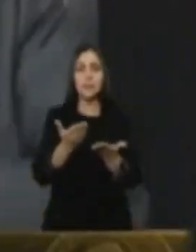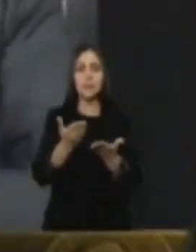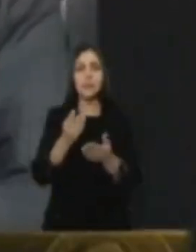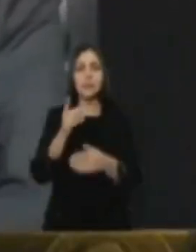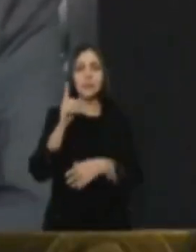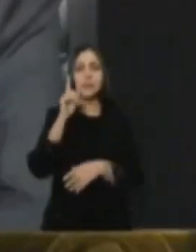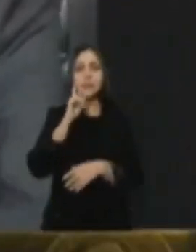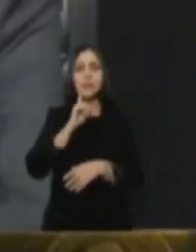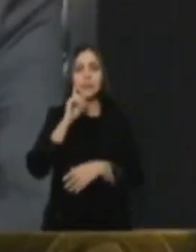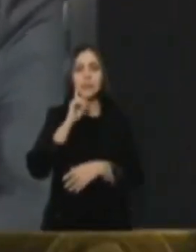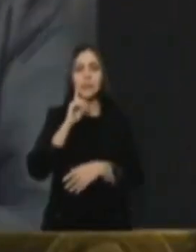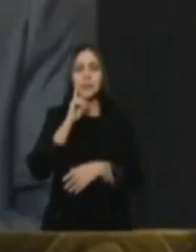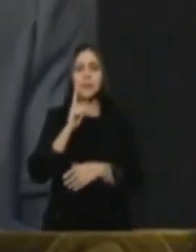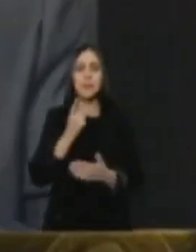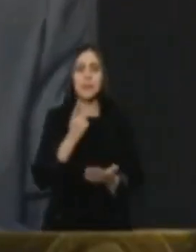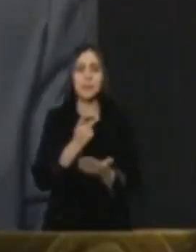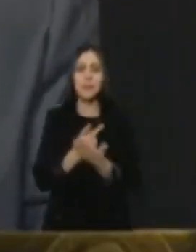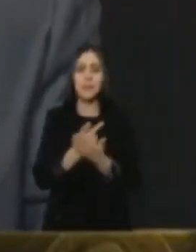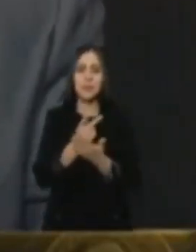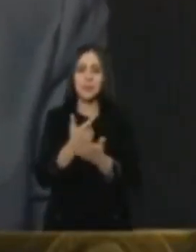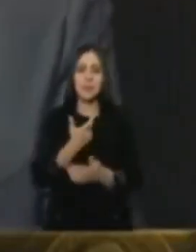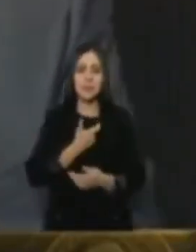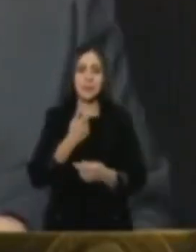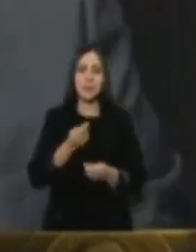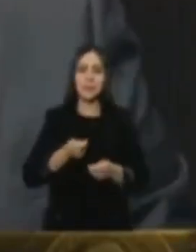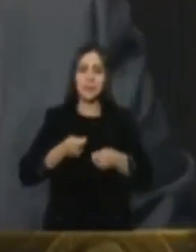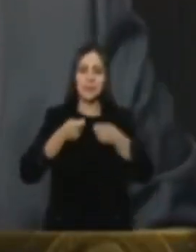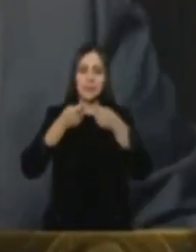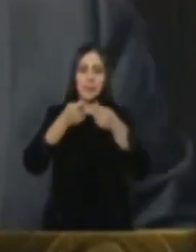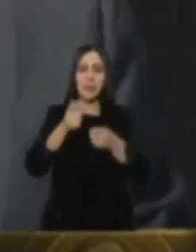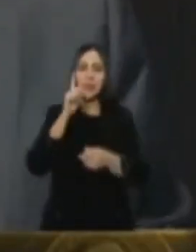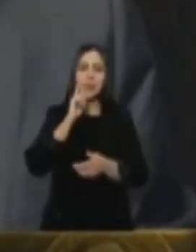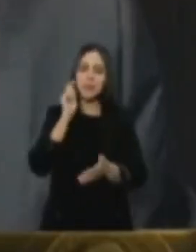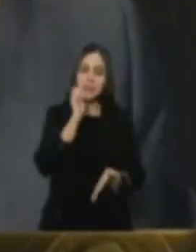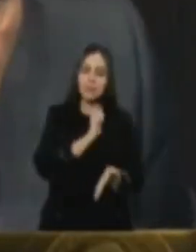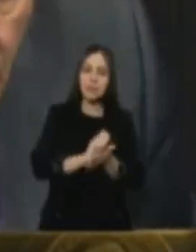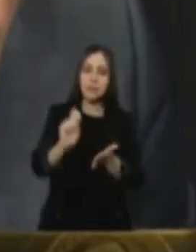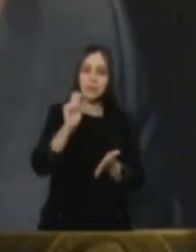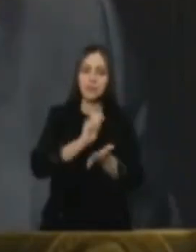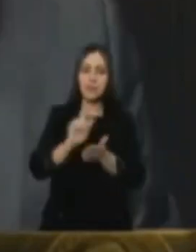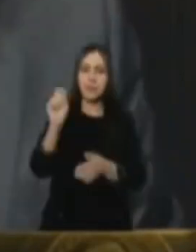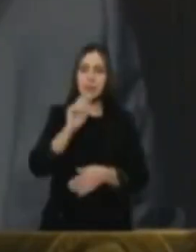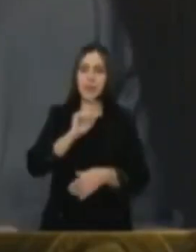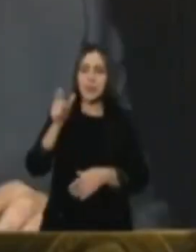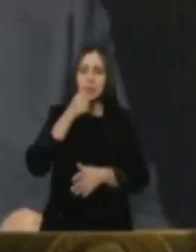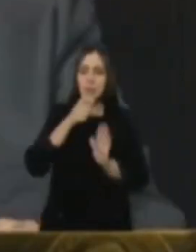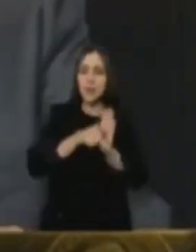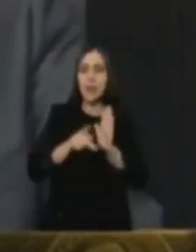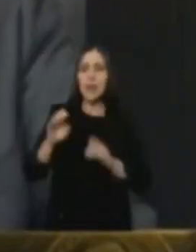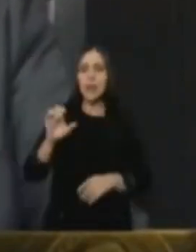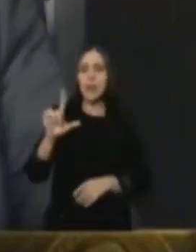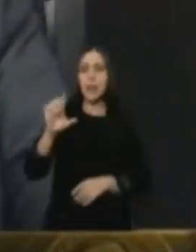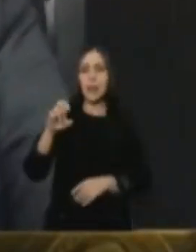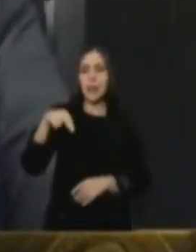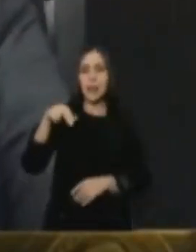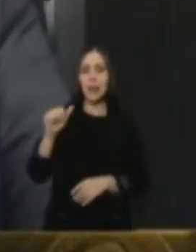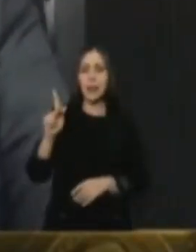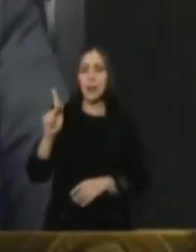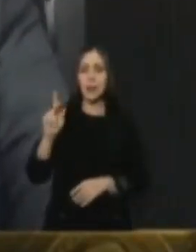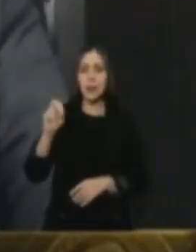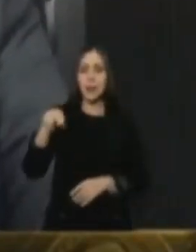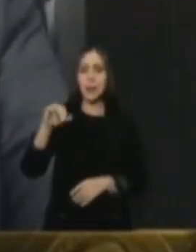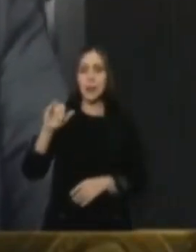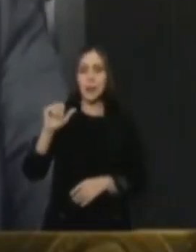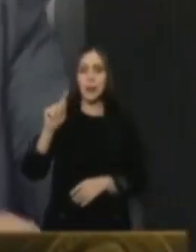nuestra galardonada, la escritora y gran periodista Elena Poniatowska